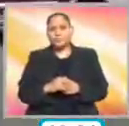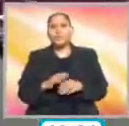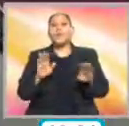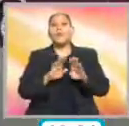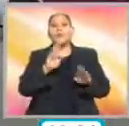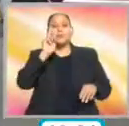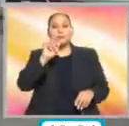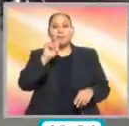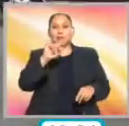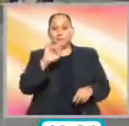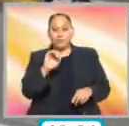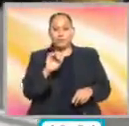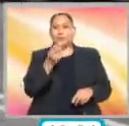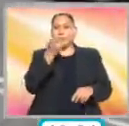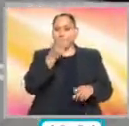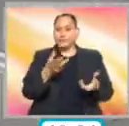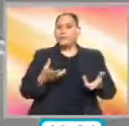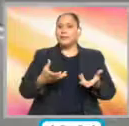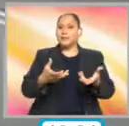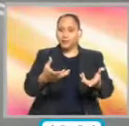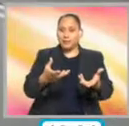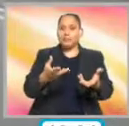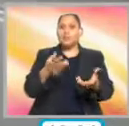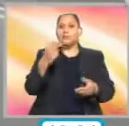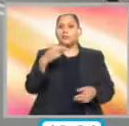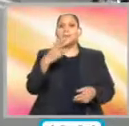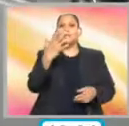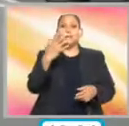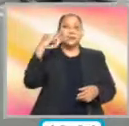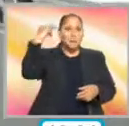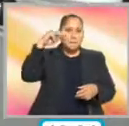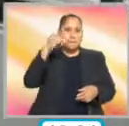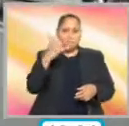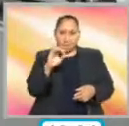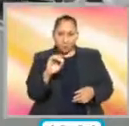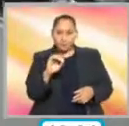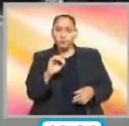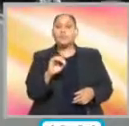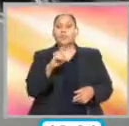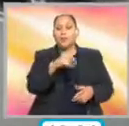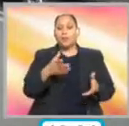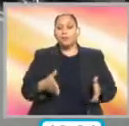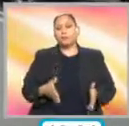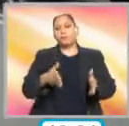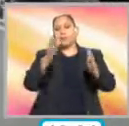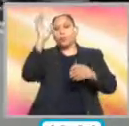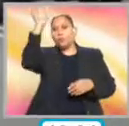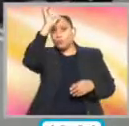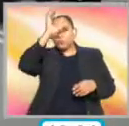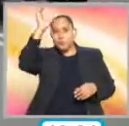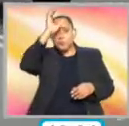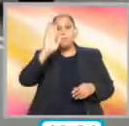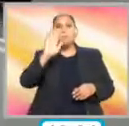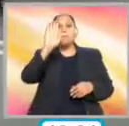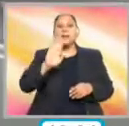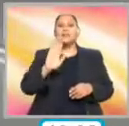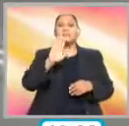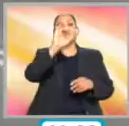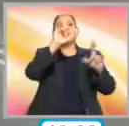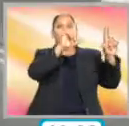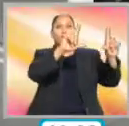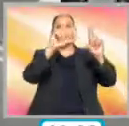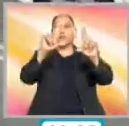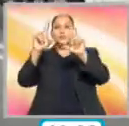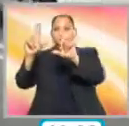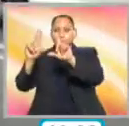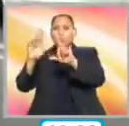¿Cómo ve, tío Alberto? Esta calle que se llama 5 de Mayo es un corredor cultural que parece una galería, porque